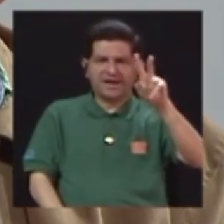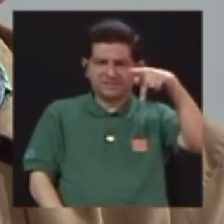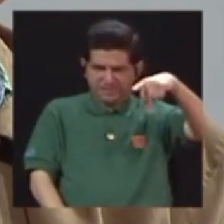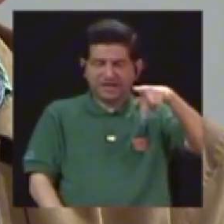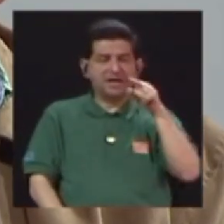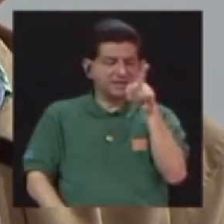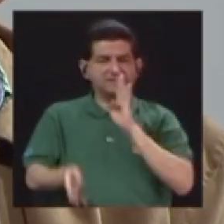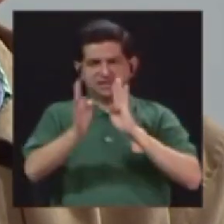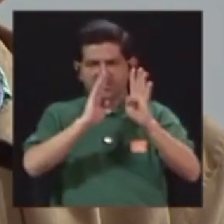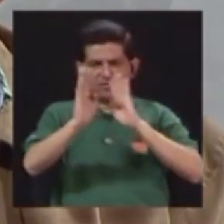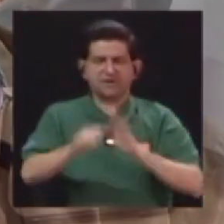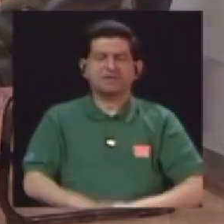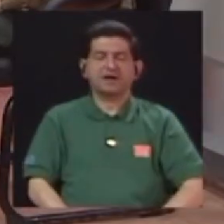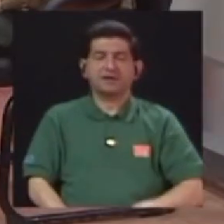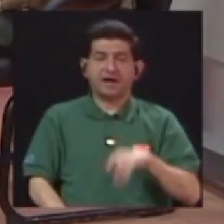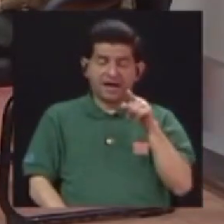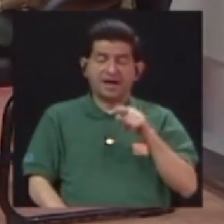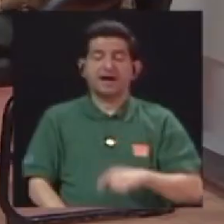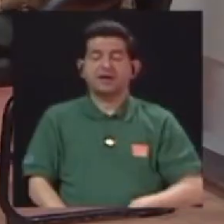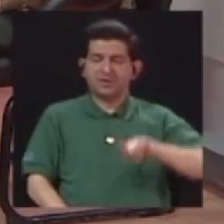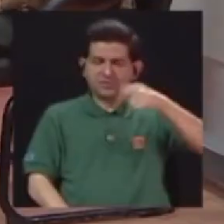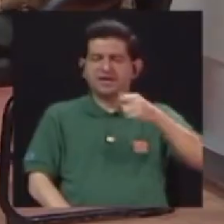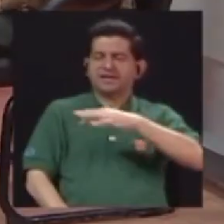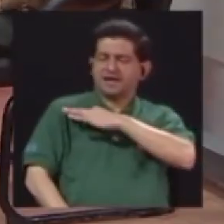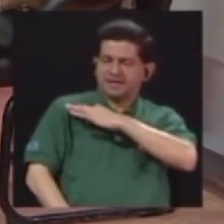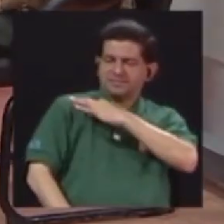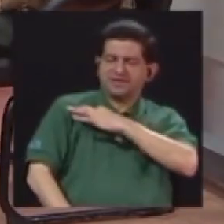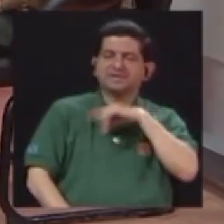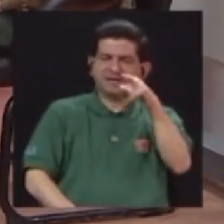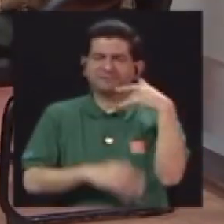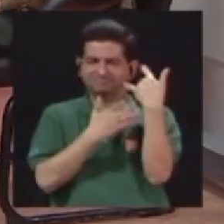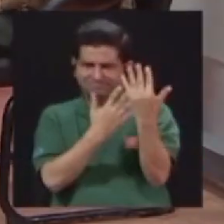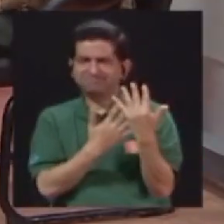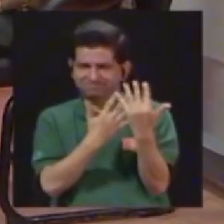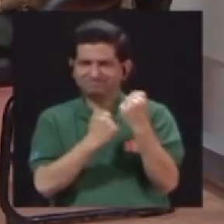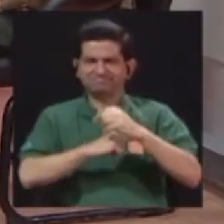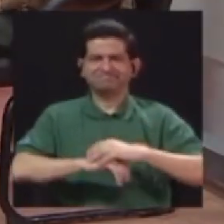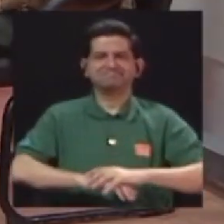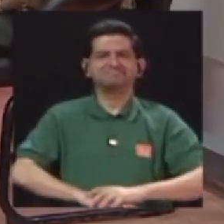quien hablaremos una vez que el canal nos invite a hacerlo. Les esperamos.